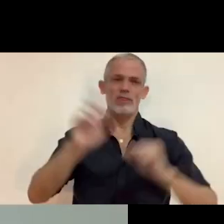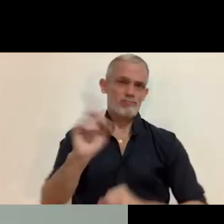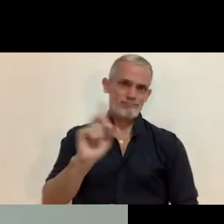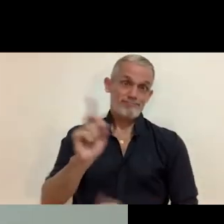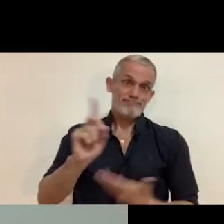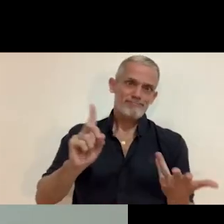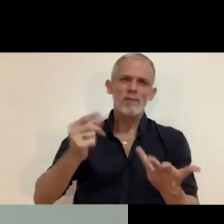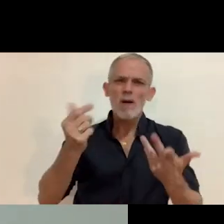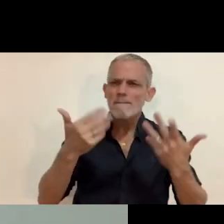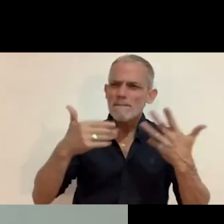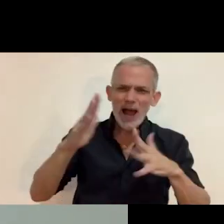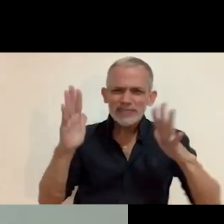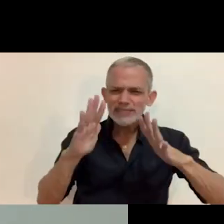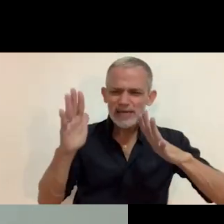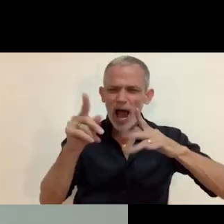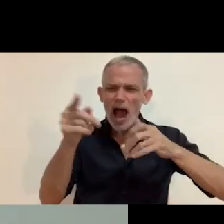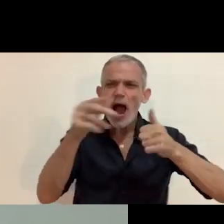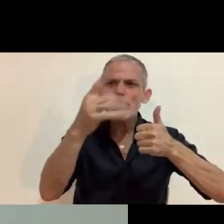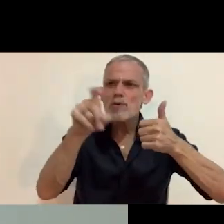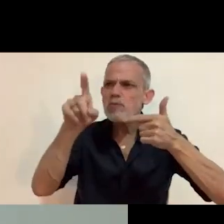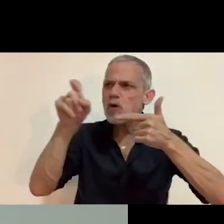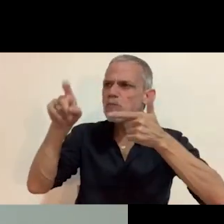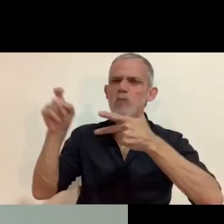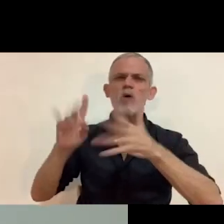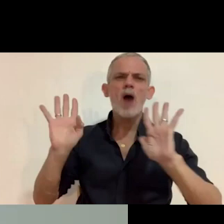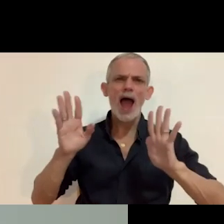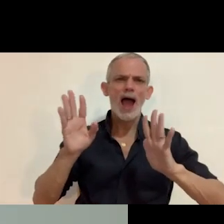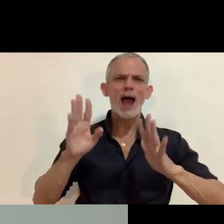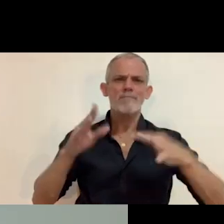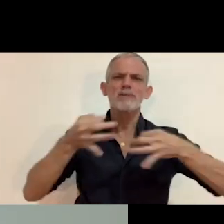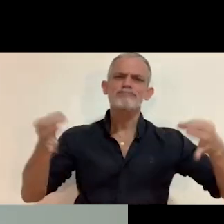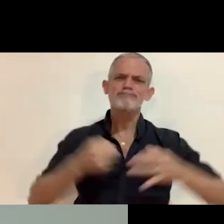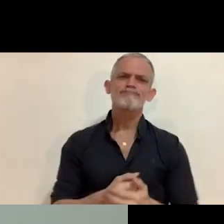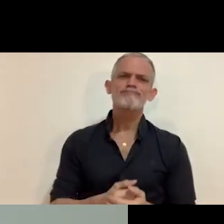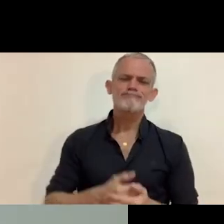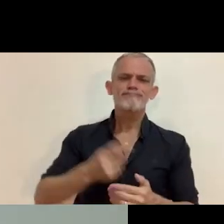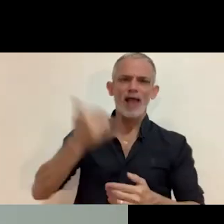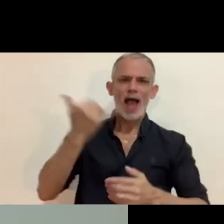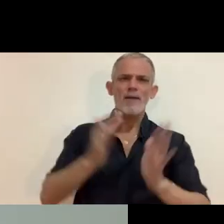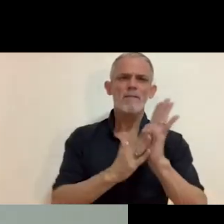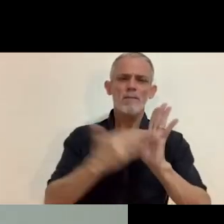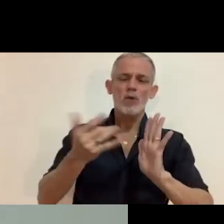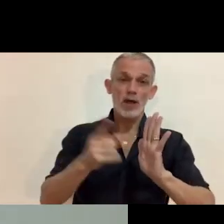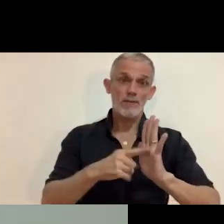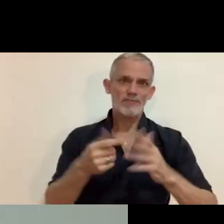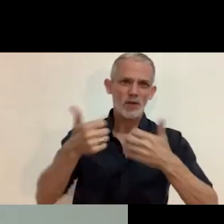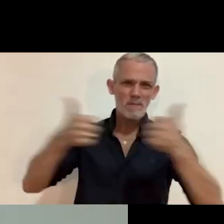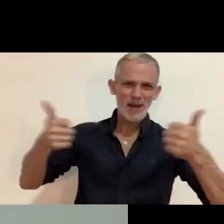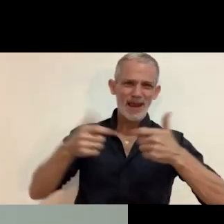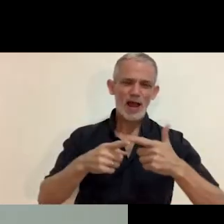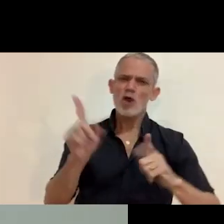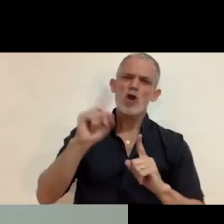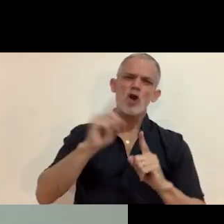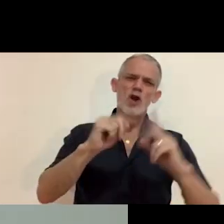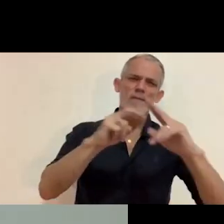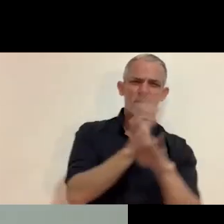el mayor grado posible, ¿sí? Y además en la etapa de plenario rige en pleno, no en la etapa de